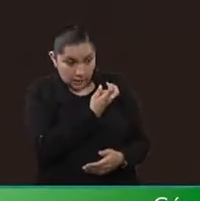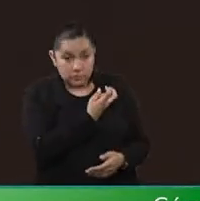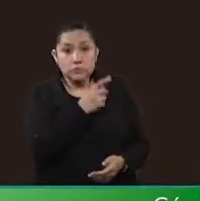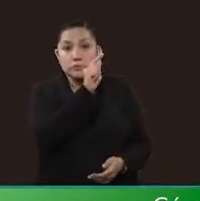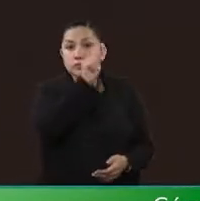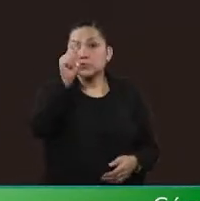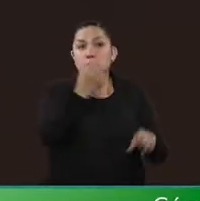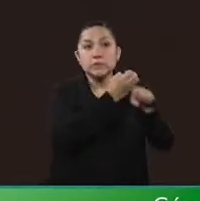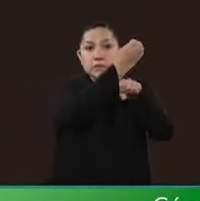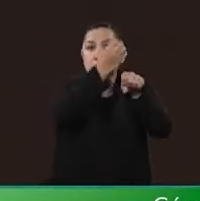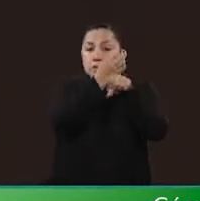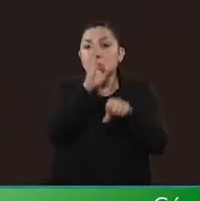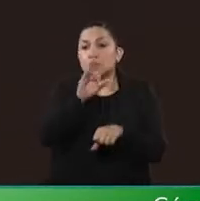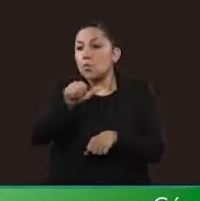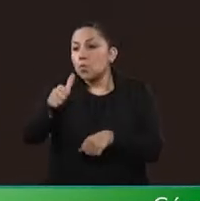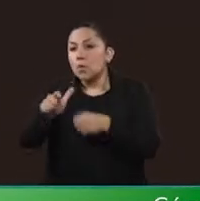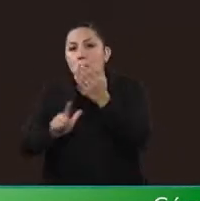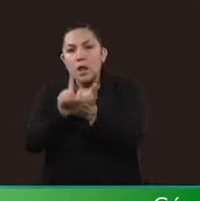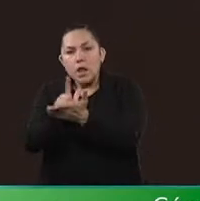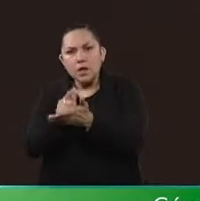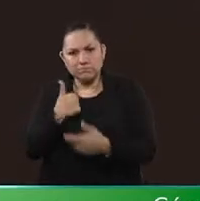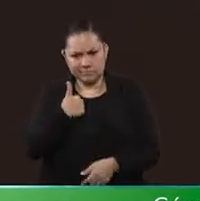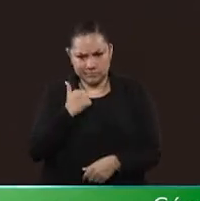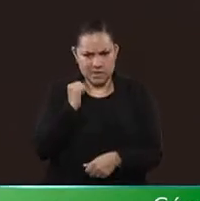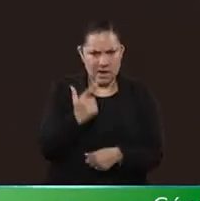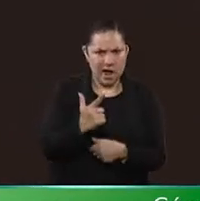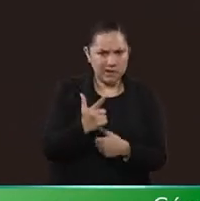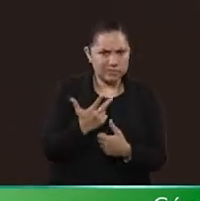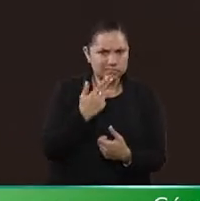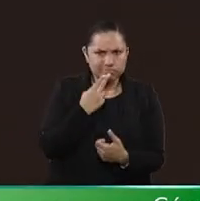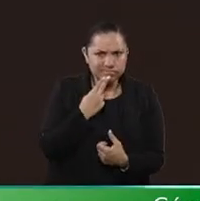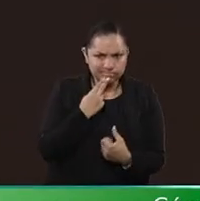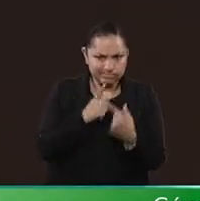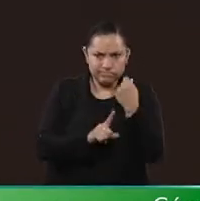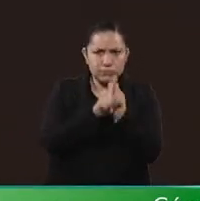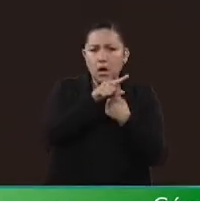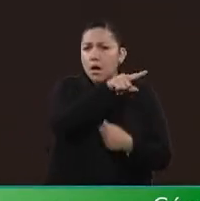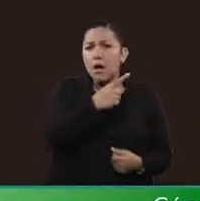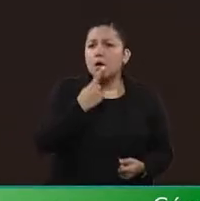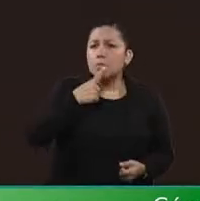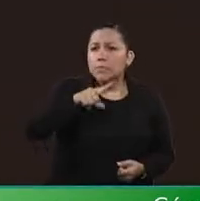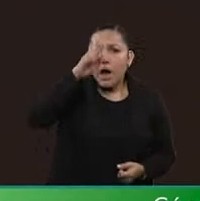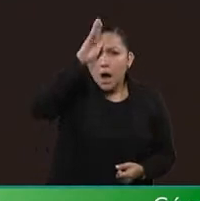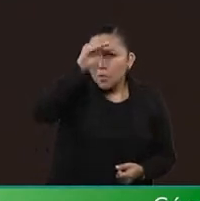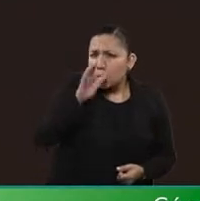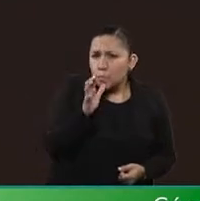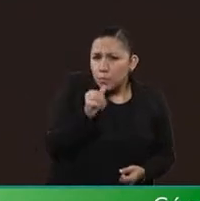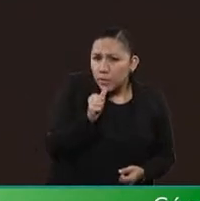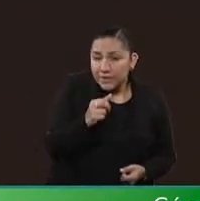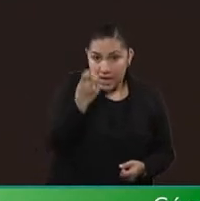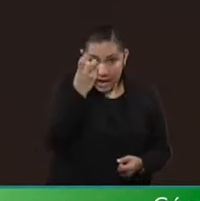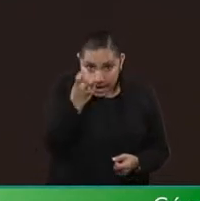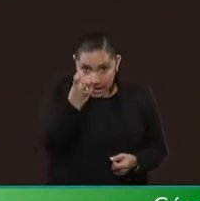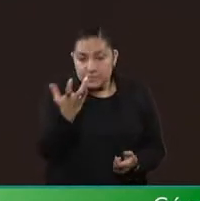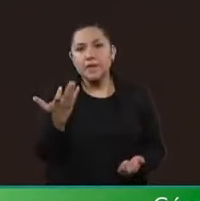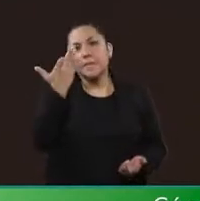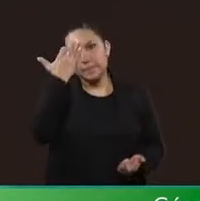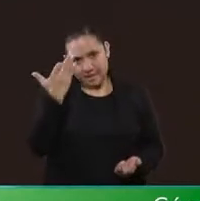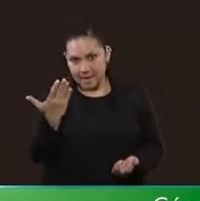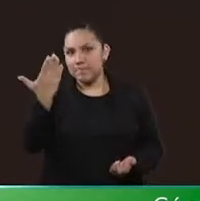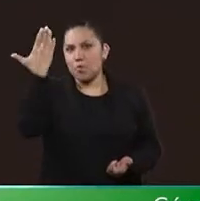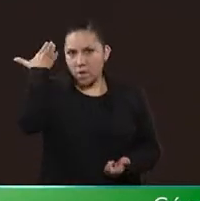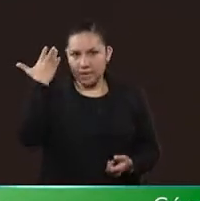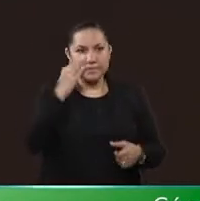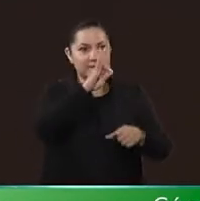perjudiquen. Esto es muy grave, regresaríamos al dilema entre federalismo y centralismo que se había quedado muy